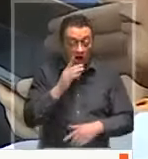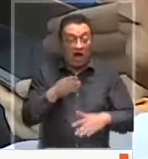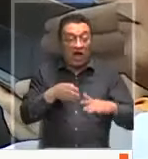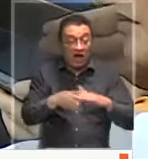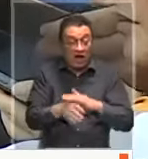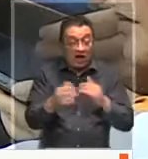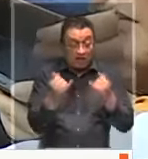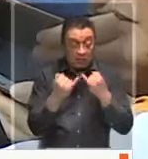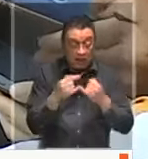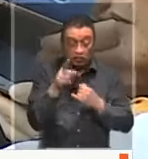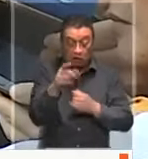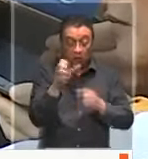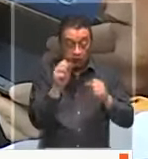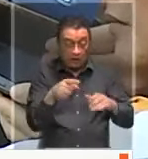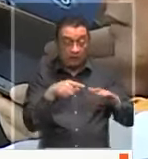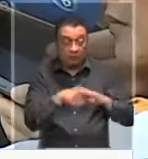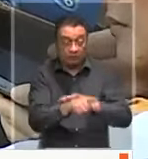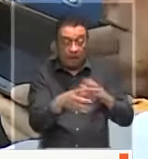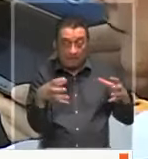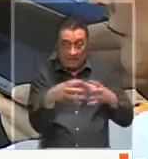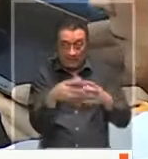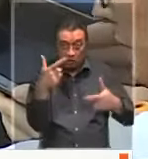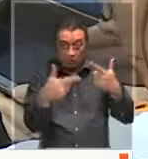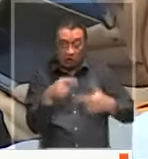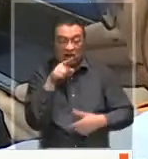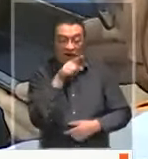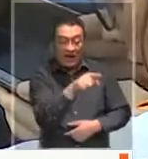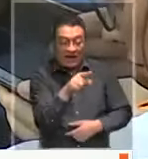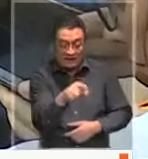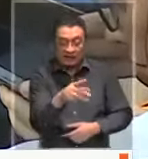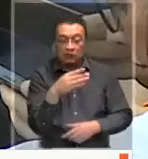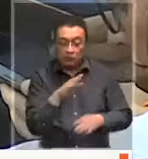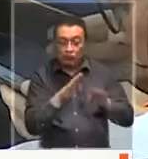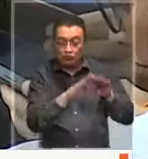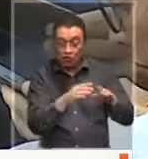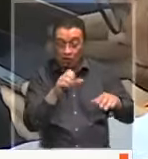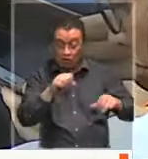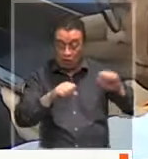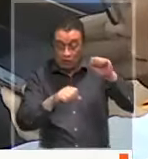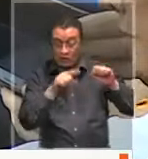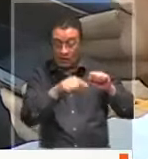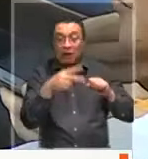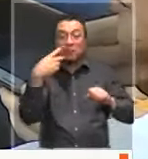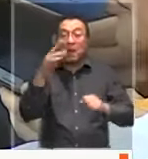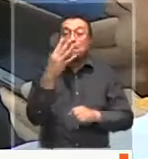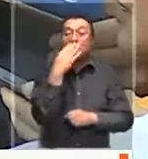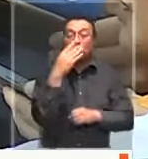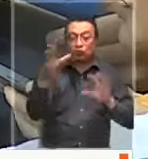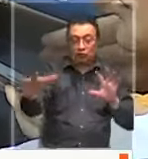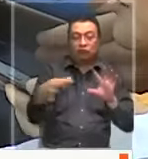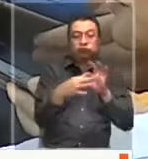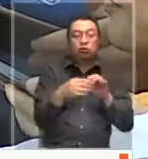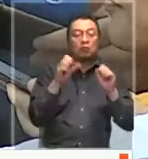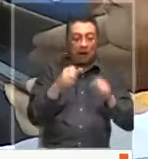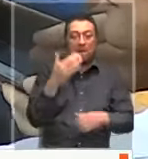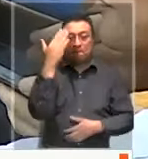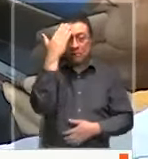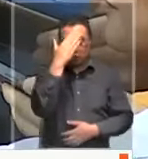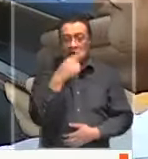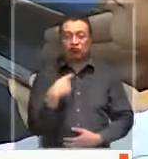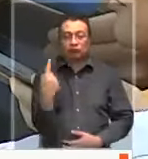por esas personas, militantes de ese partido, que tienen esa simpatía por el régimen de Nicolás Maduro, es evidente que la preocupación de